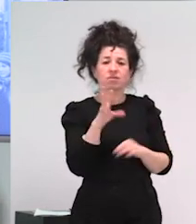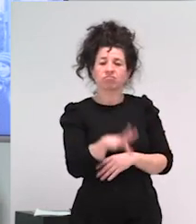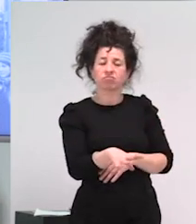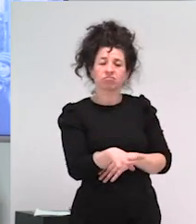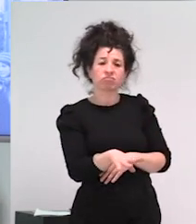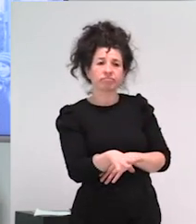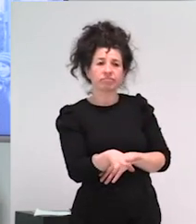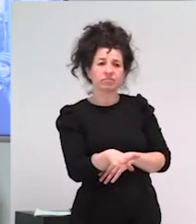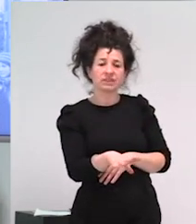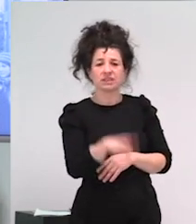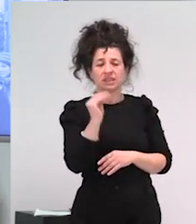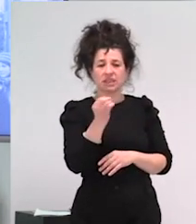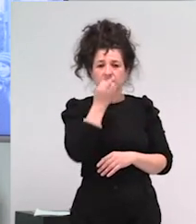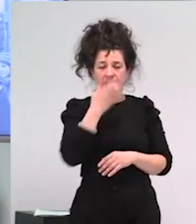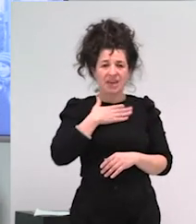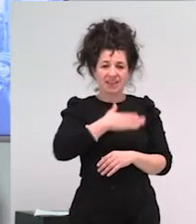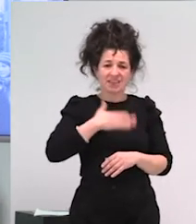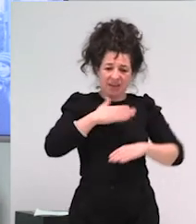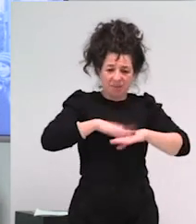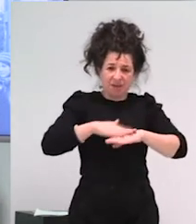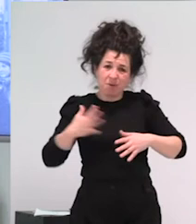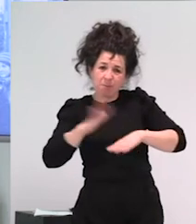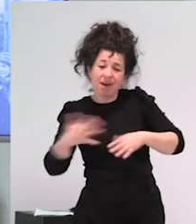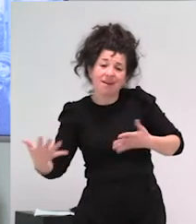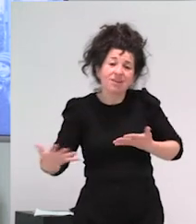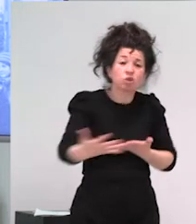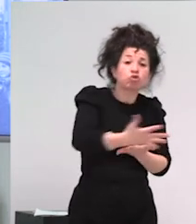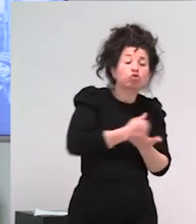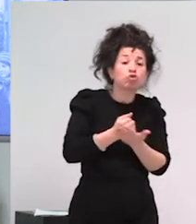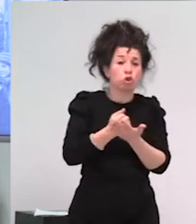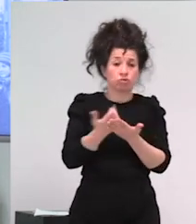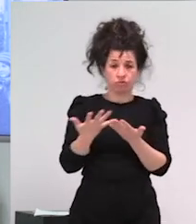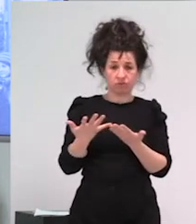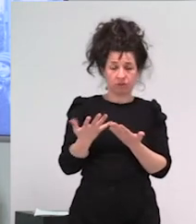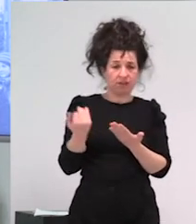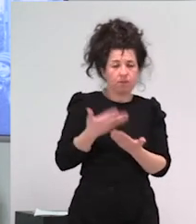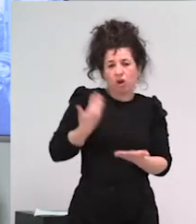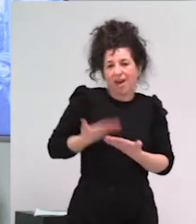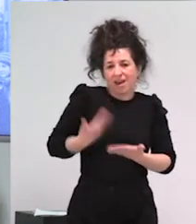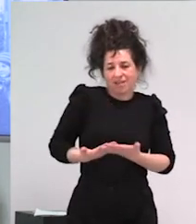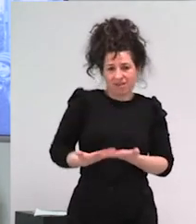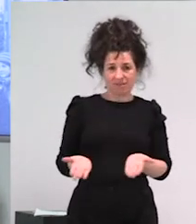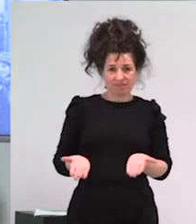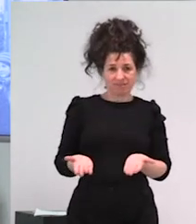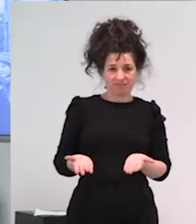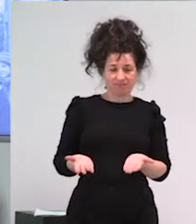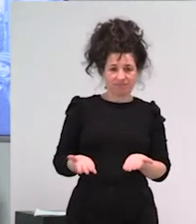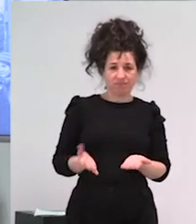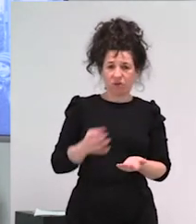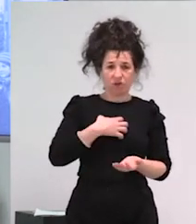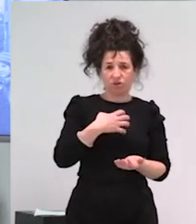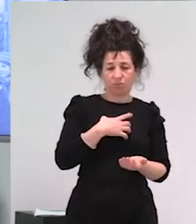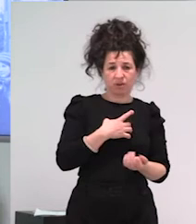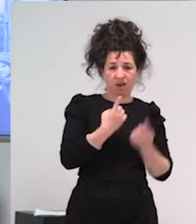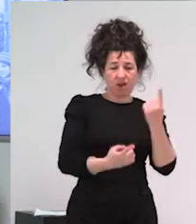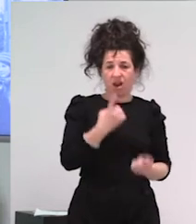un bienestar mínimo para todas y que necesitamos garantizarlo, porque no tiene sentido que haya personas que no tengan garantizado